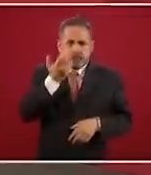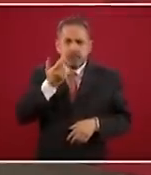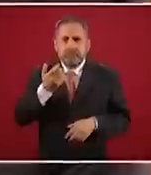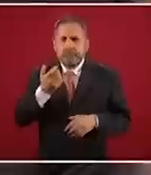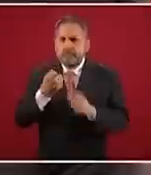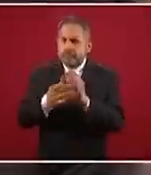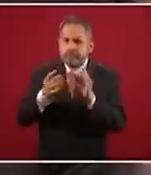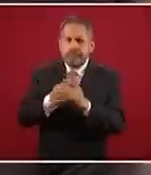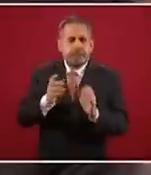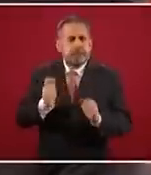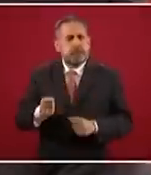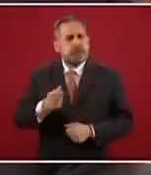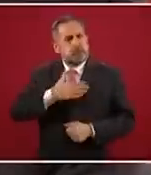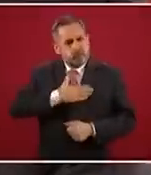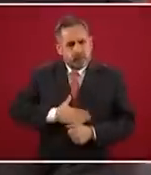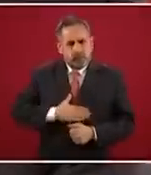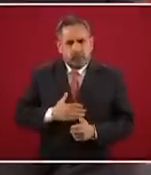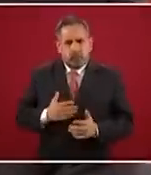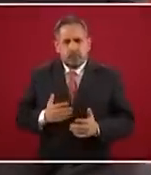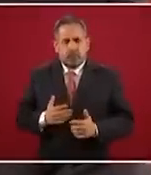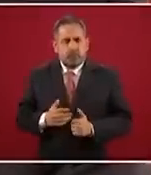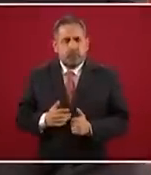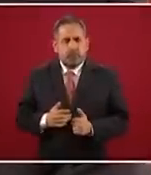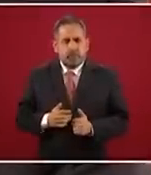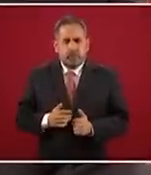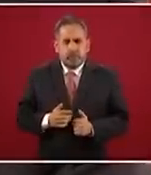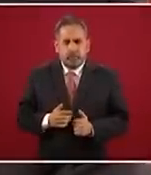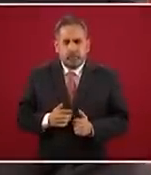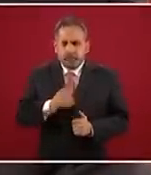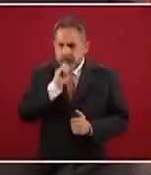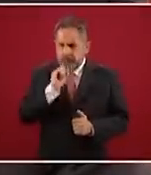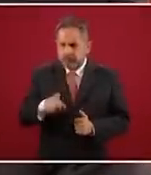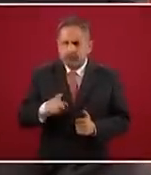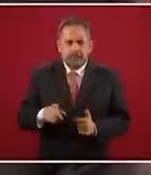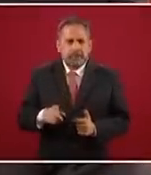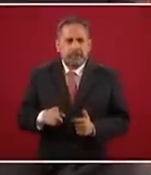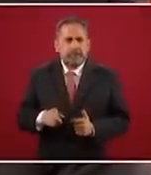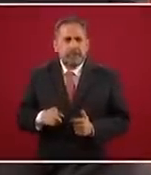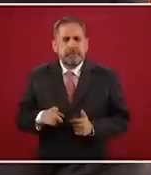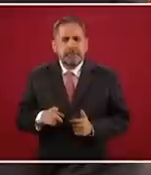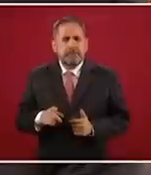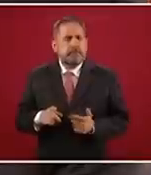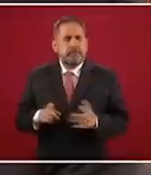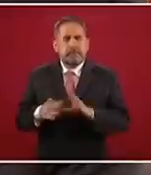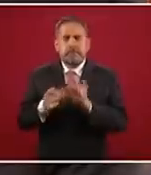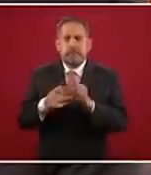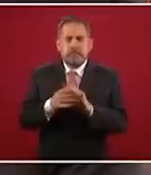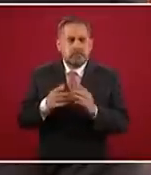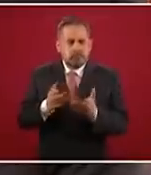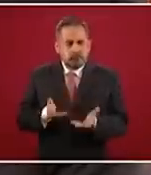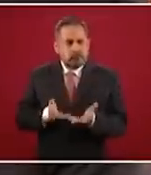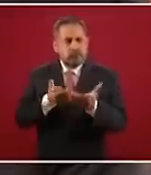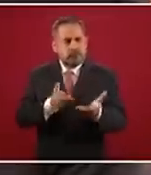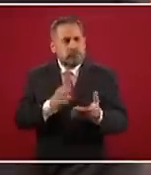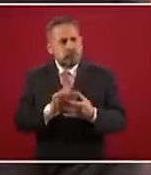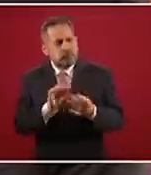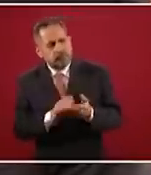haya justicia, y también voy a ofrecer